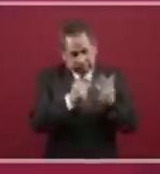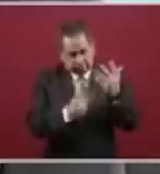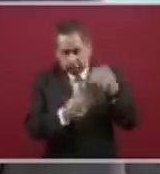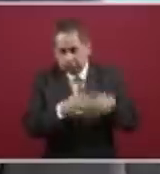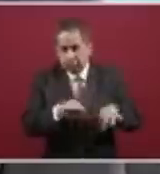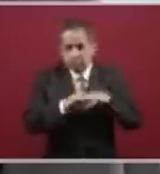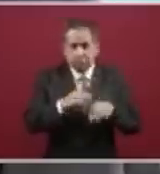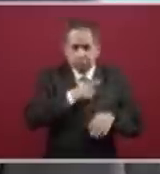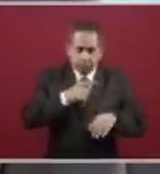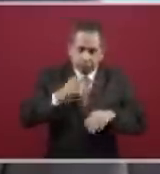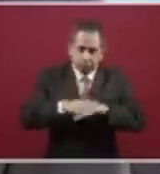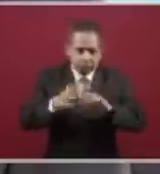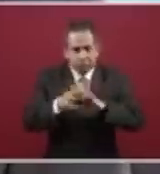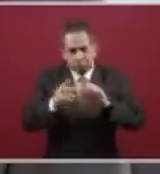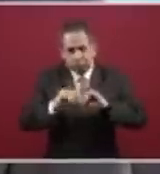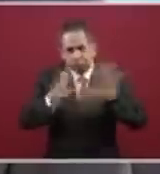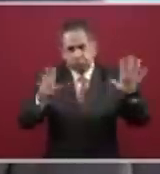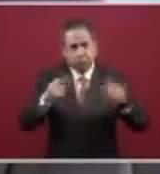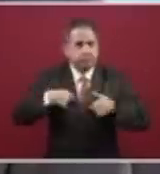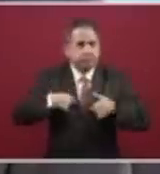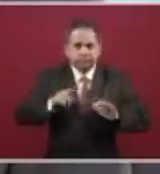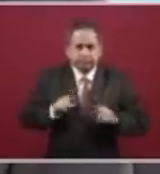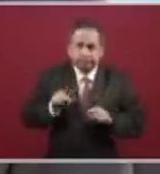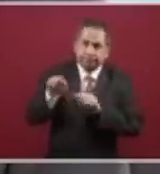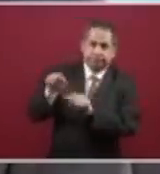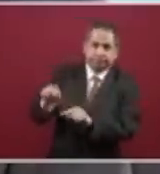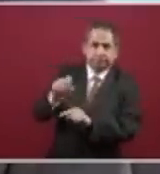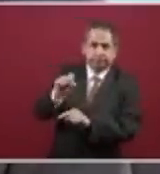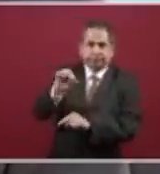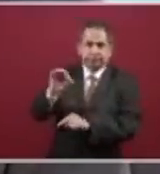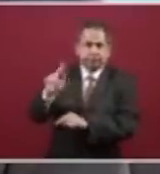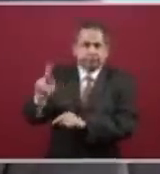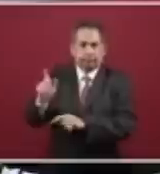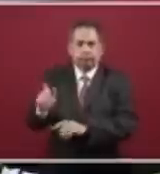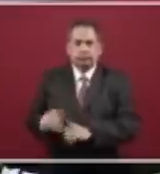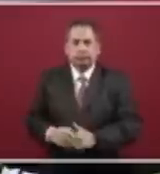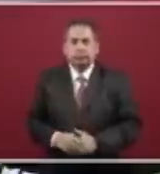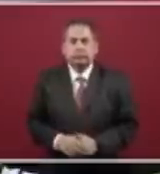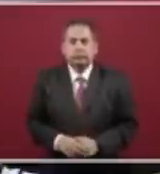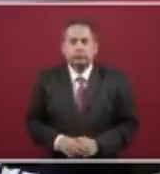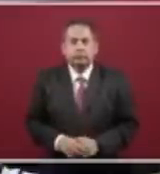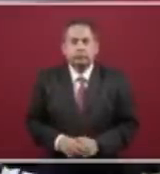que tenemos que esclarecer este en diferentes instancias